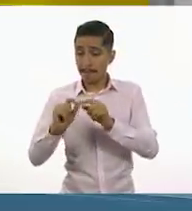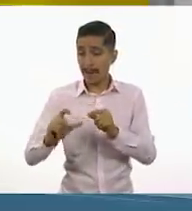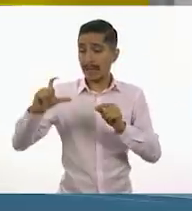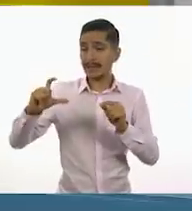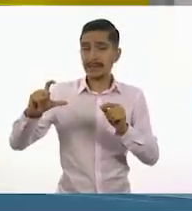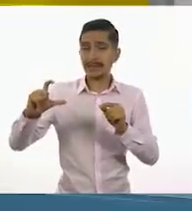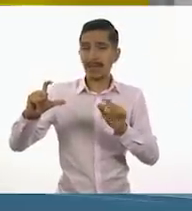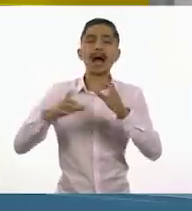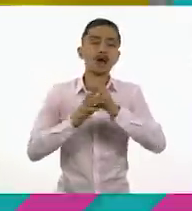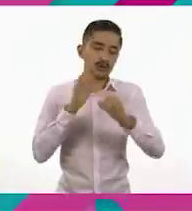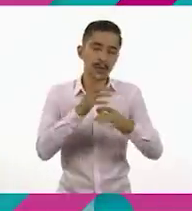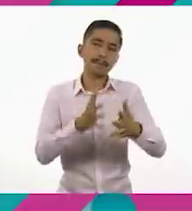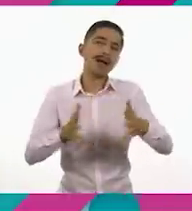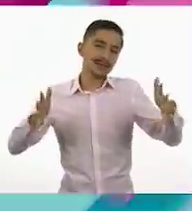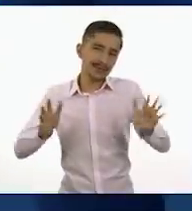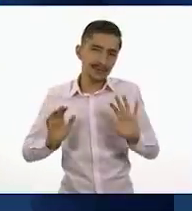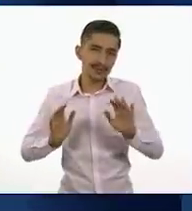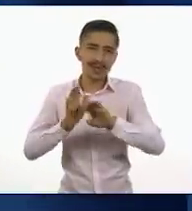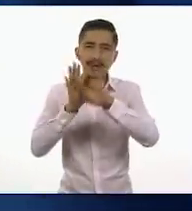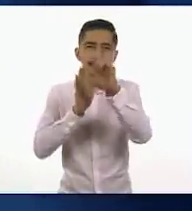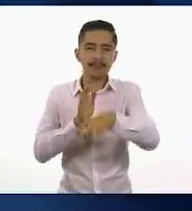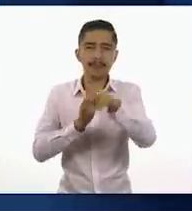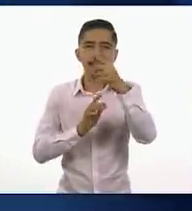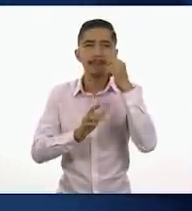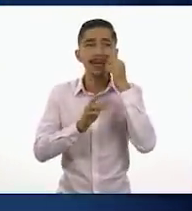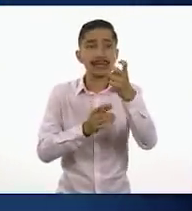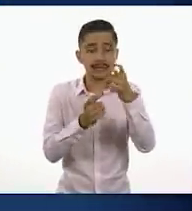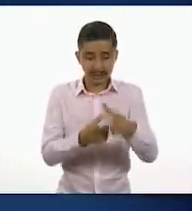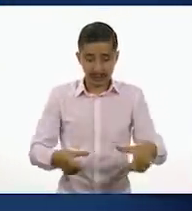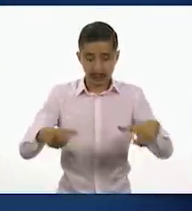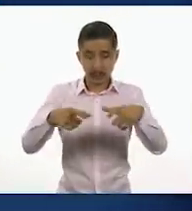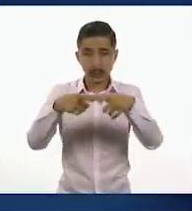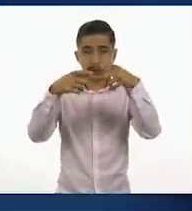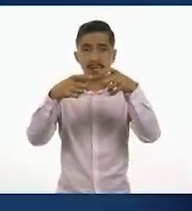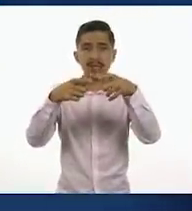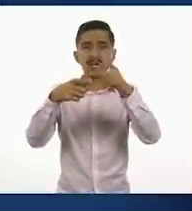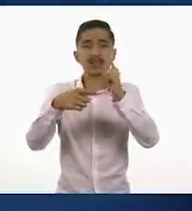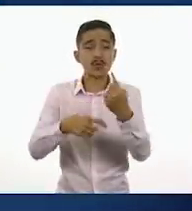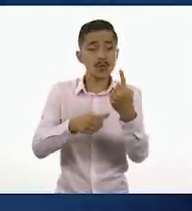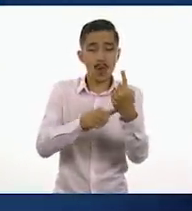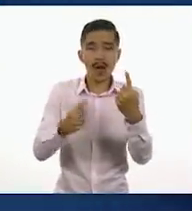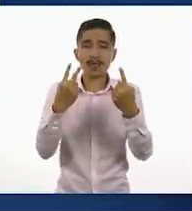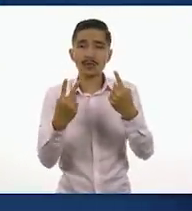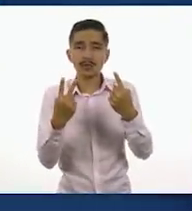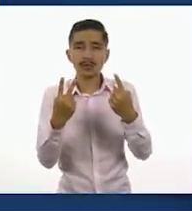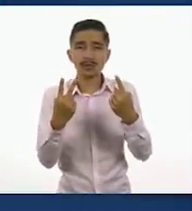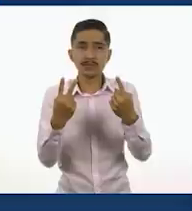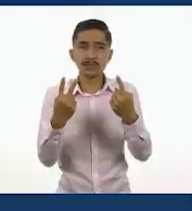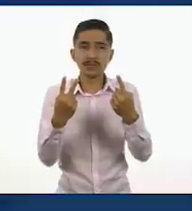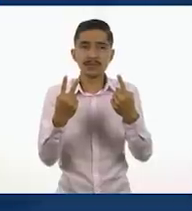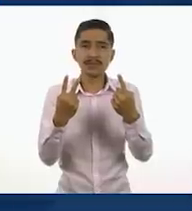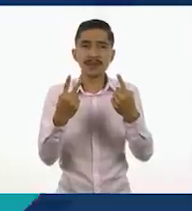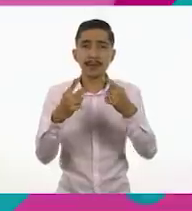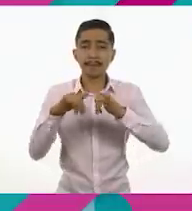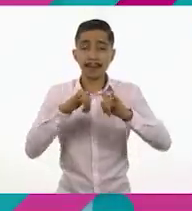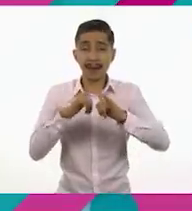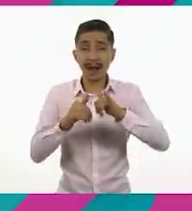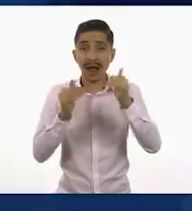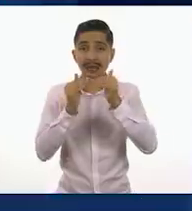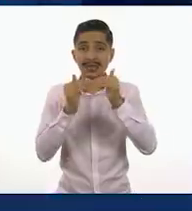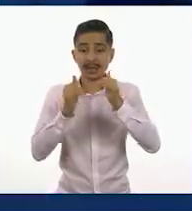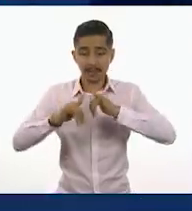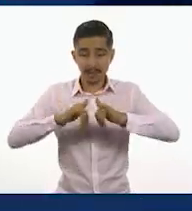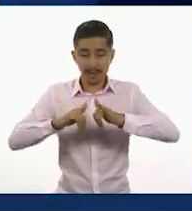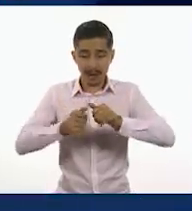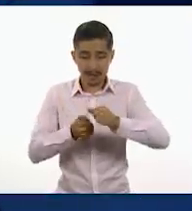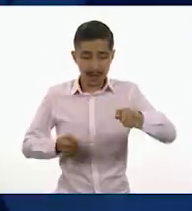más grande. Por ejemplo, en el plano del candelero, la escala es 1:2. Y en el plano de la casa